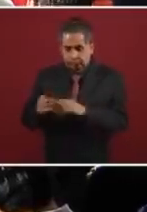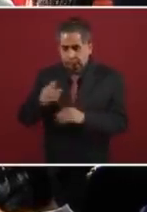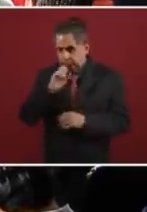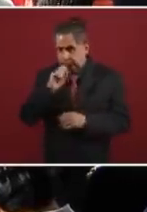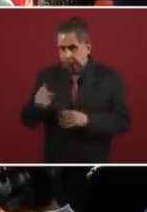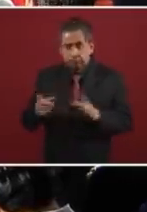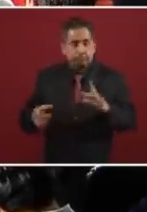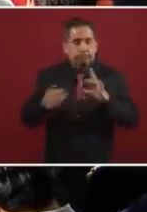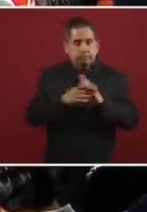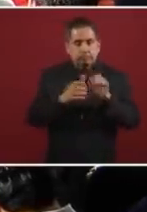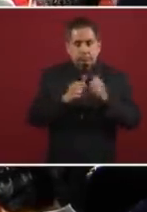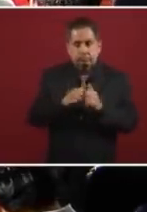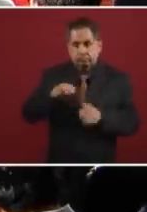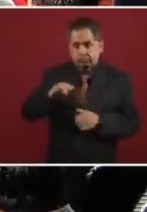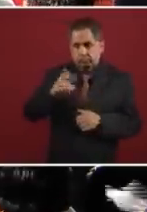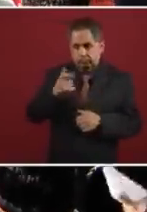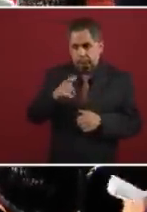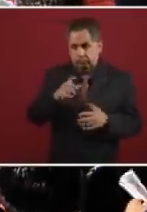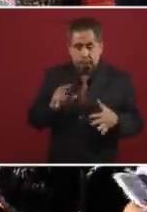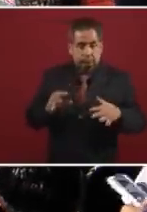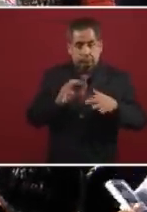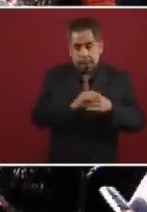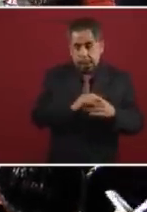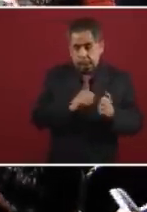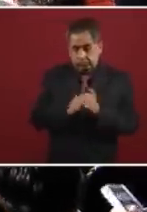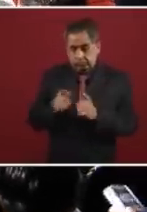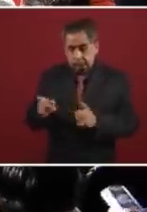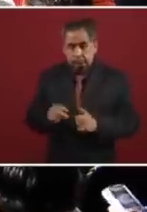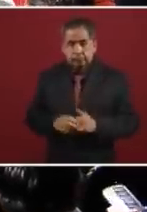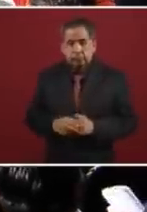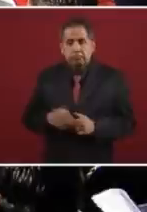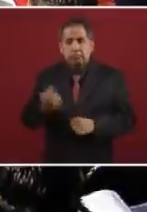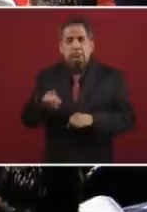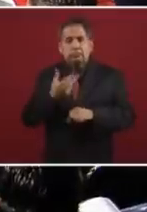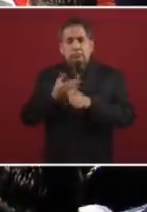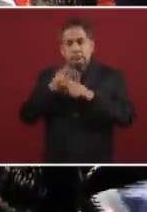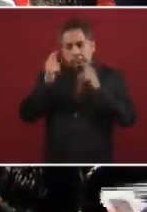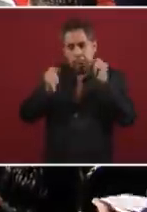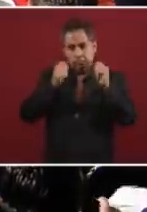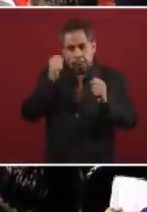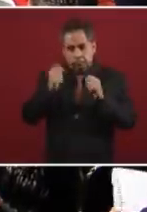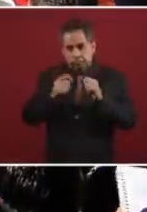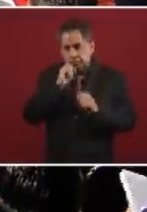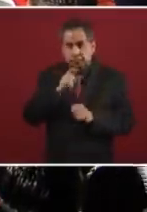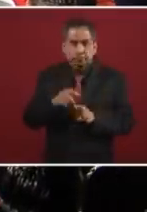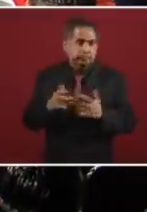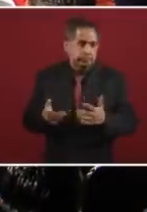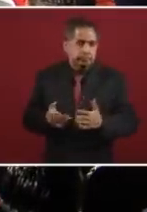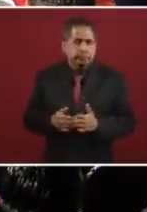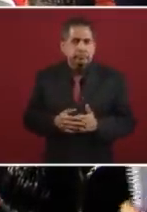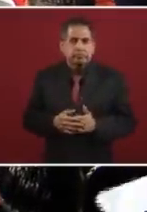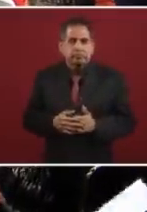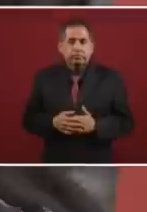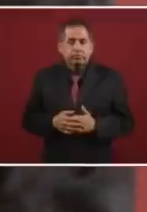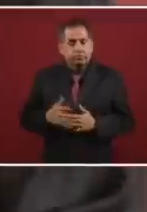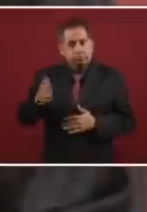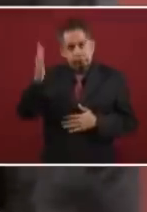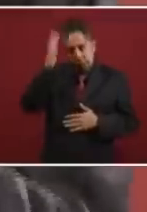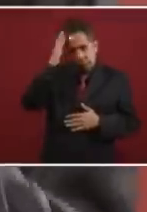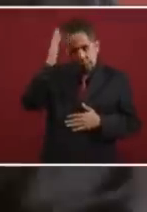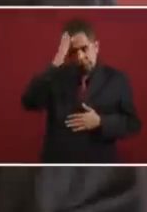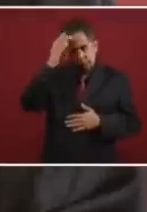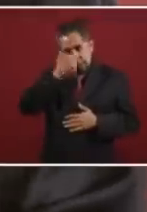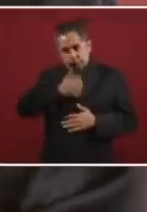vinculado a miguel e el secretario de turismo es vamos a decir la cabeza del